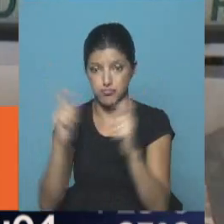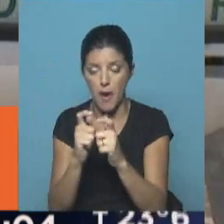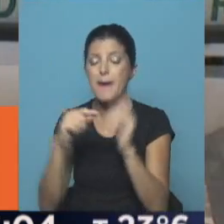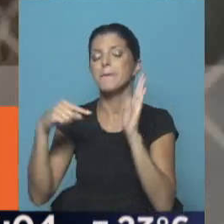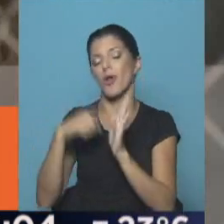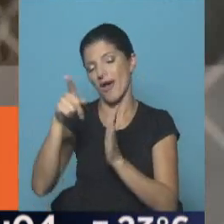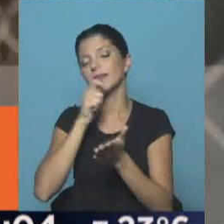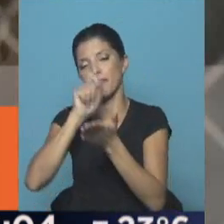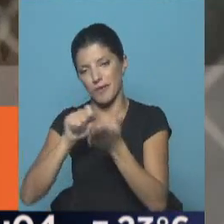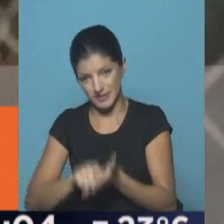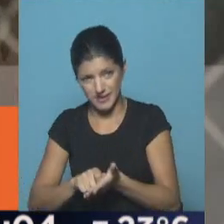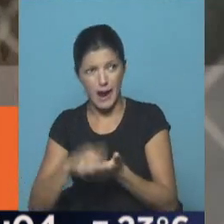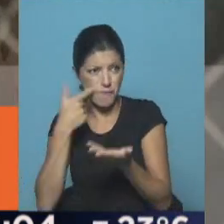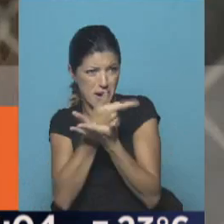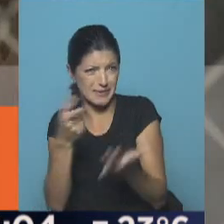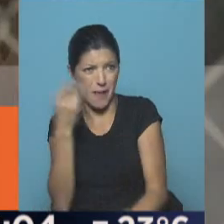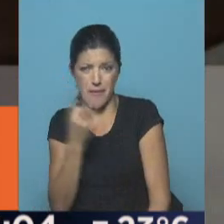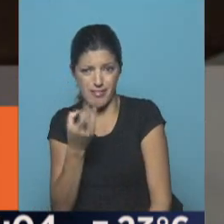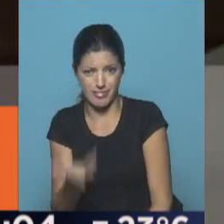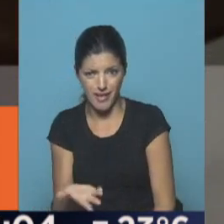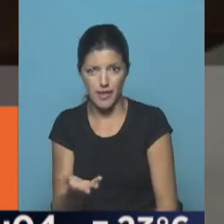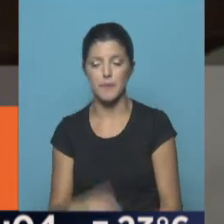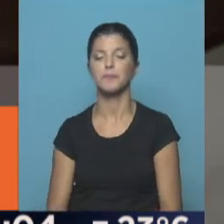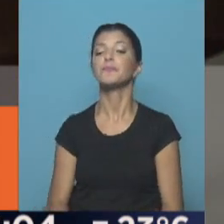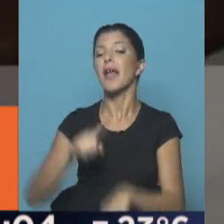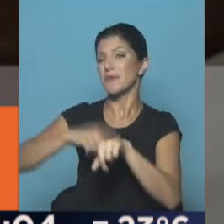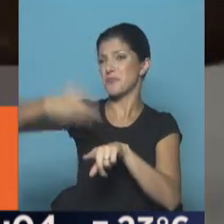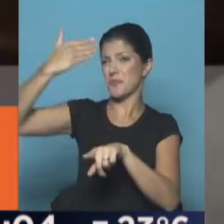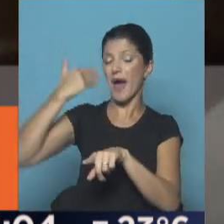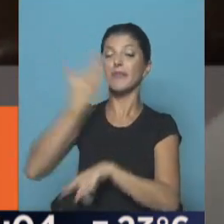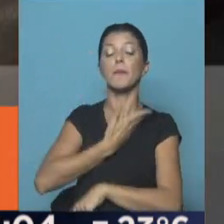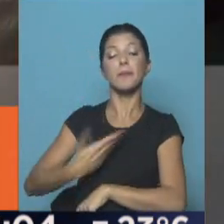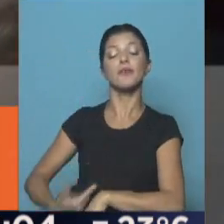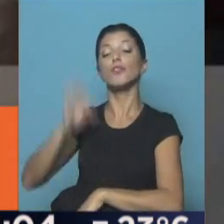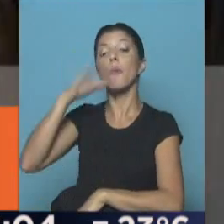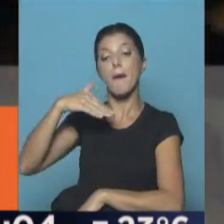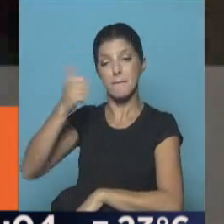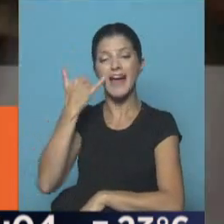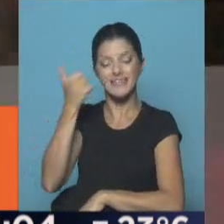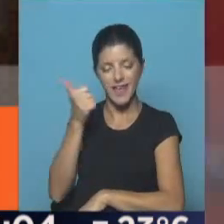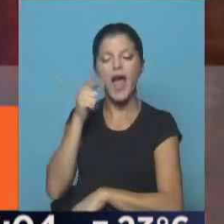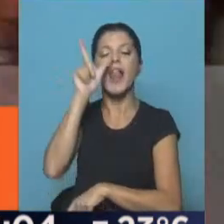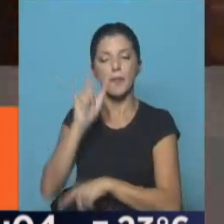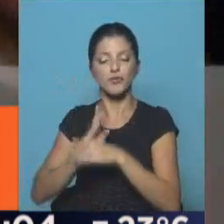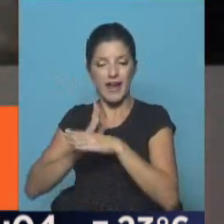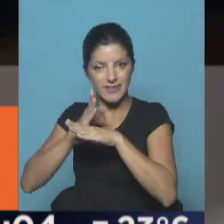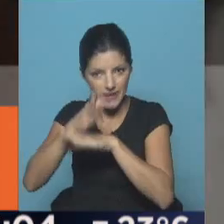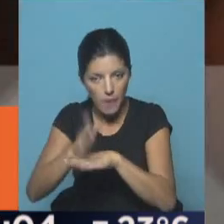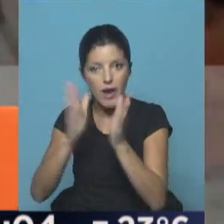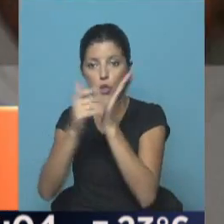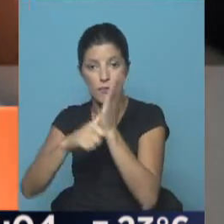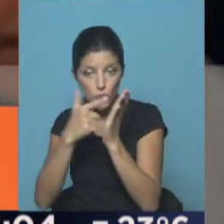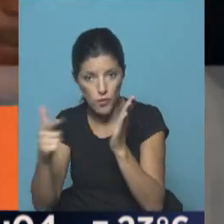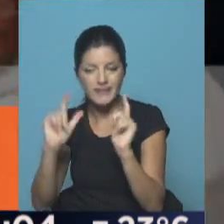estadísticas y la realidad desmienten esa fantasía. Desde los tiempos de Obama ya se registraba una disminución en el ingreso de indocumentados